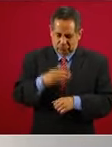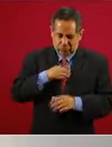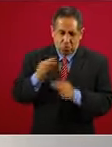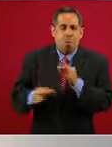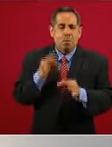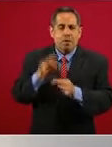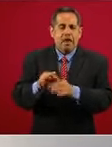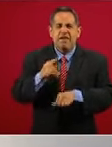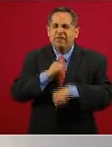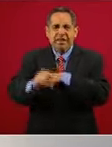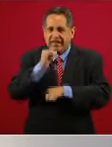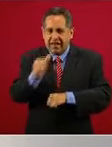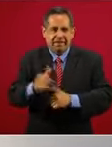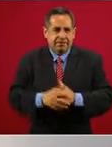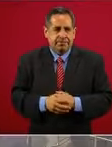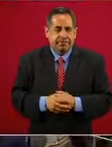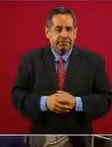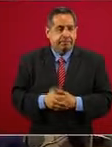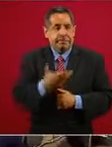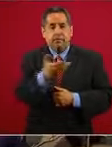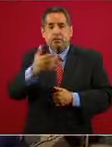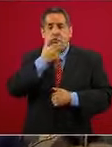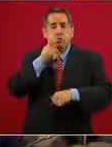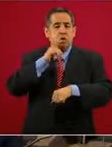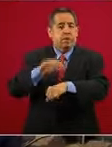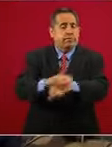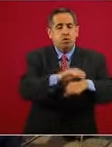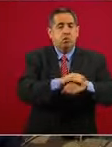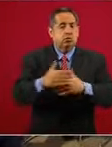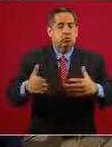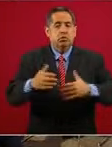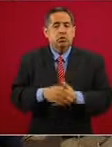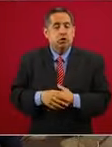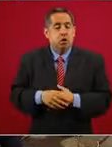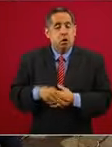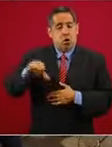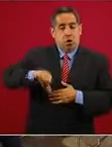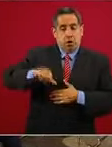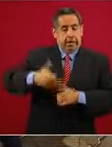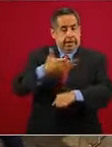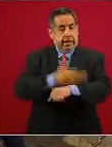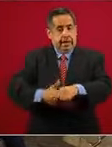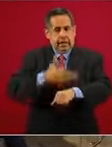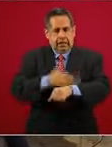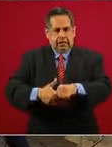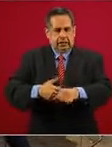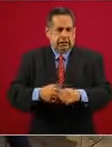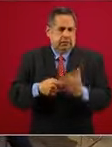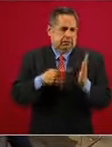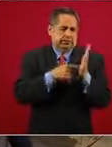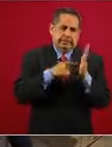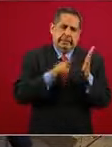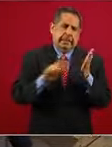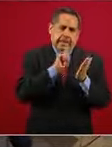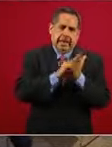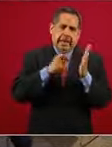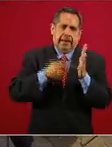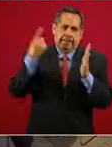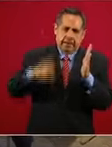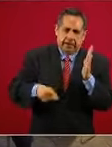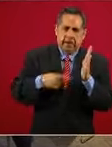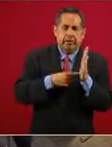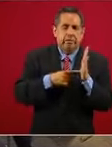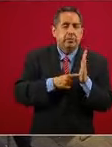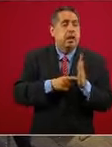México. Amigas y amigos, hoy por la tarde, como lo establece la ley,